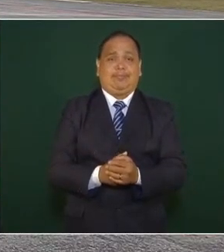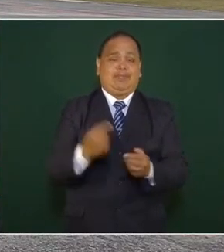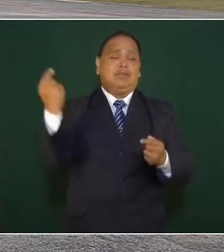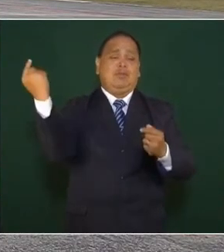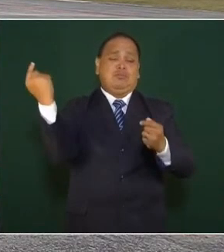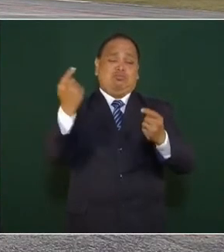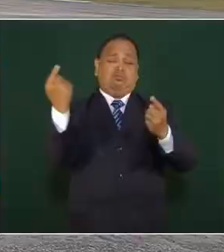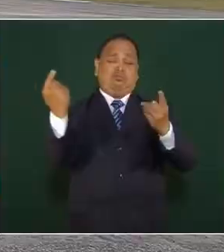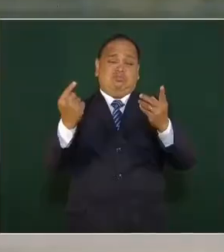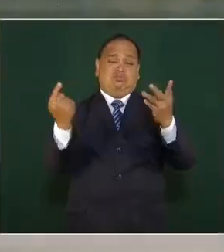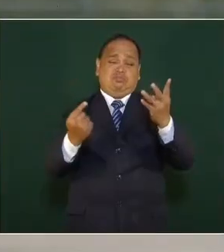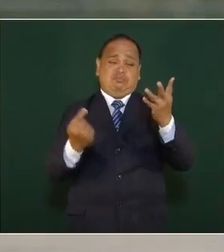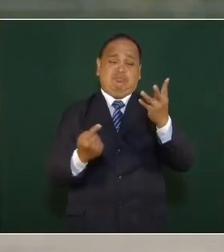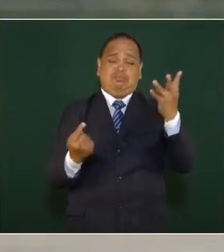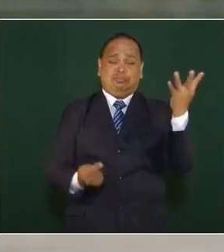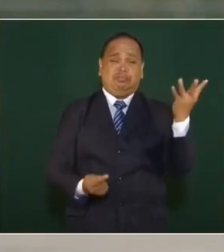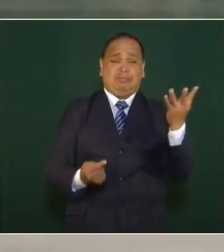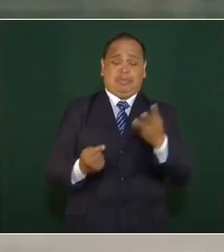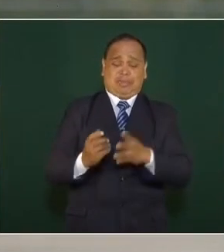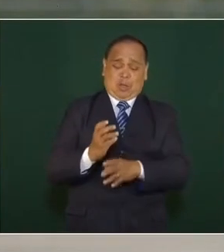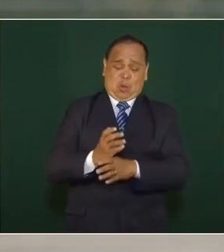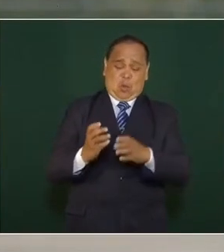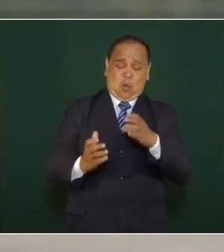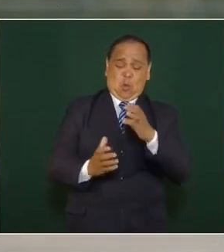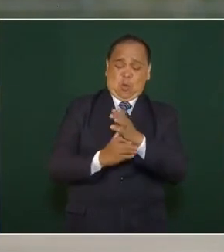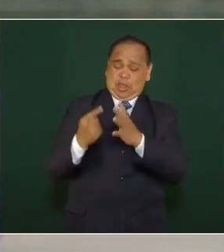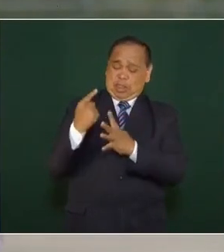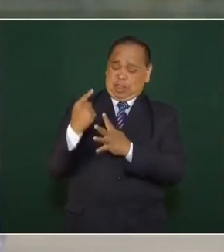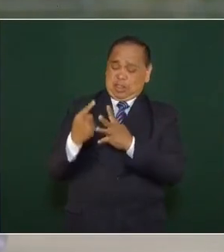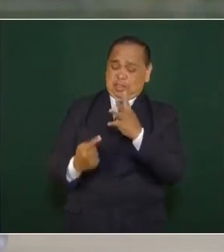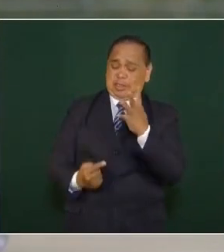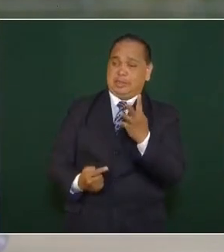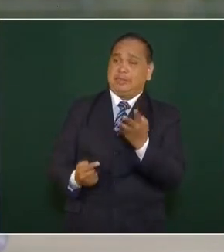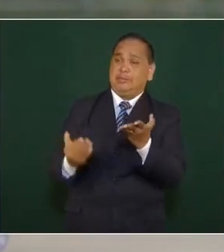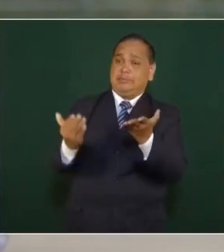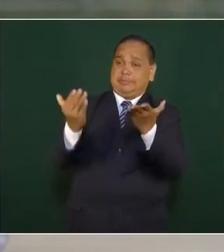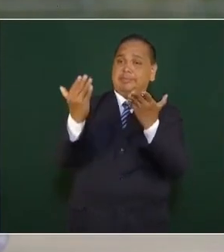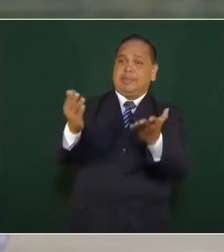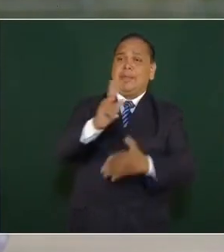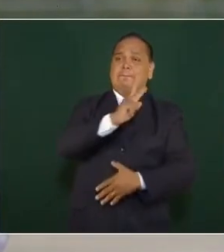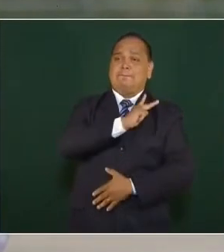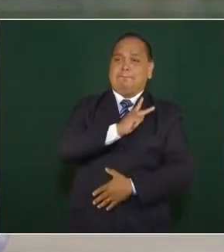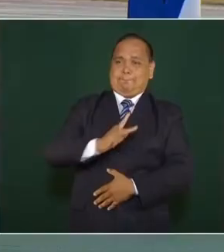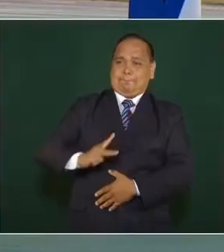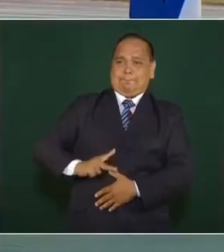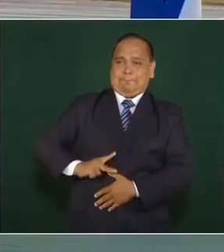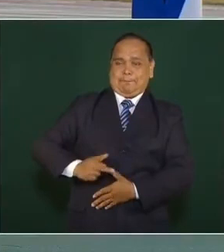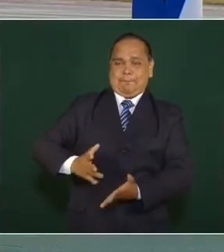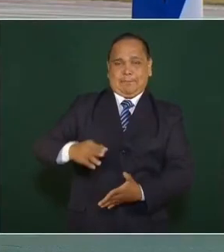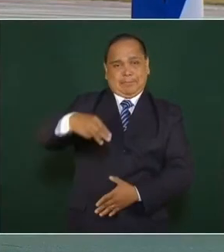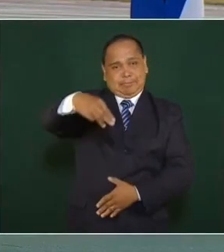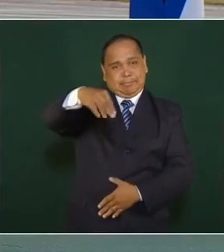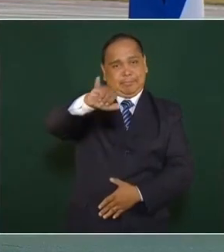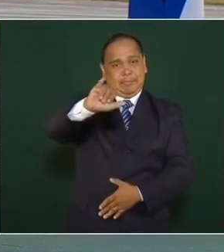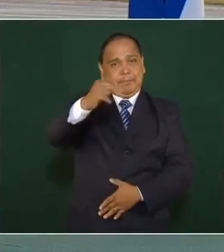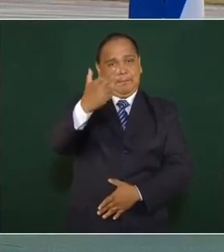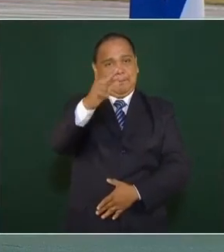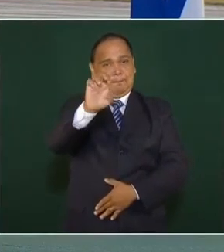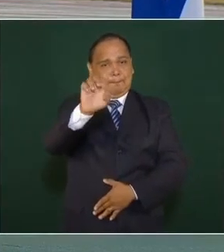otras cosas más, usted, presidente Miguel